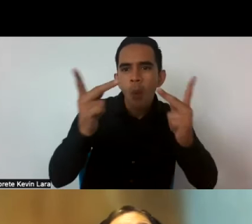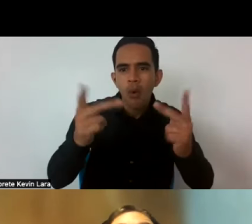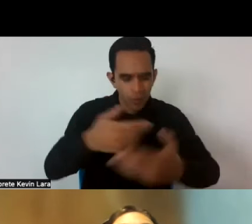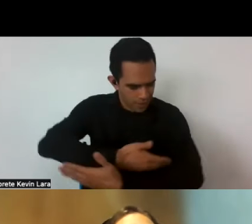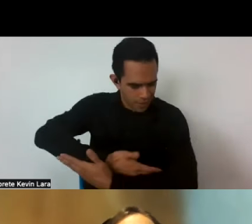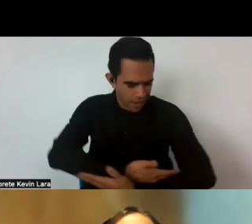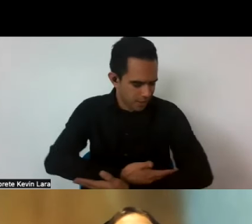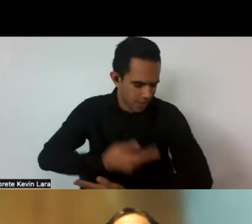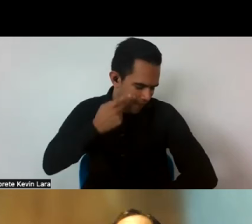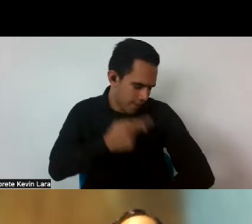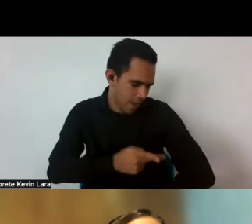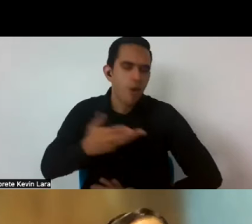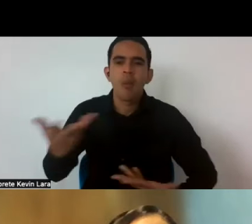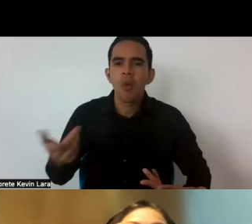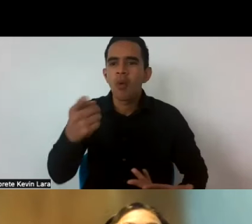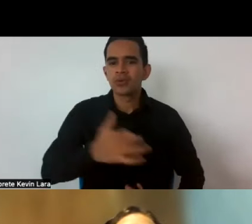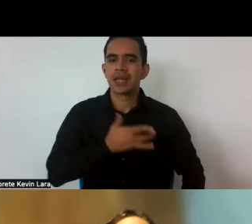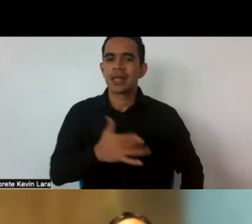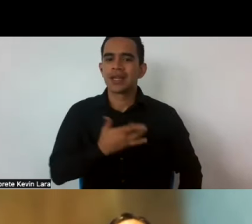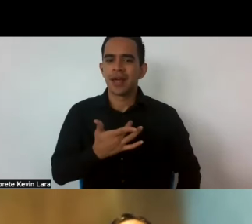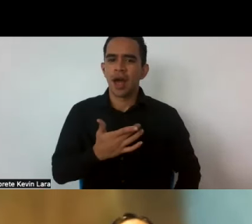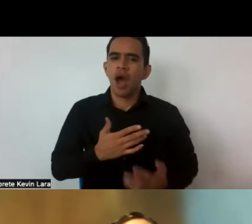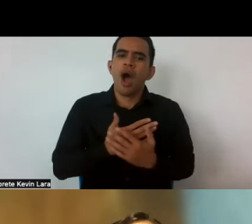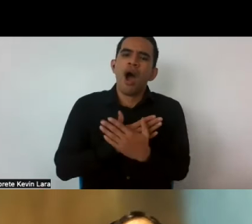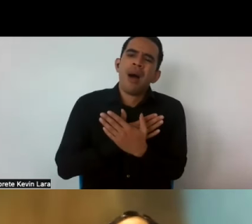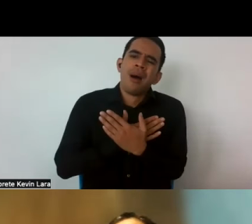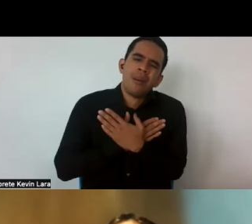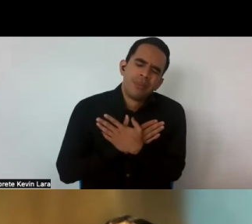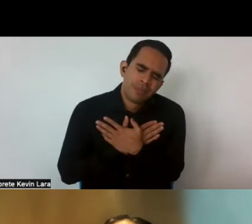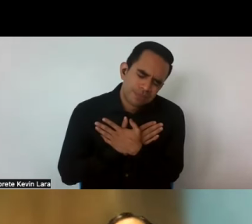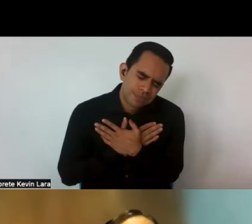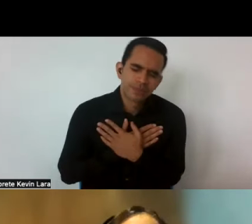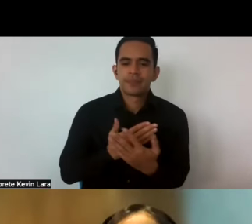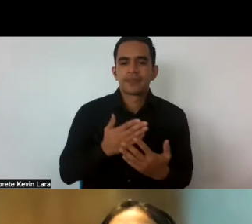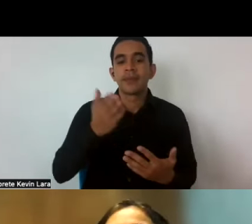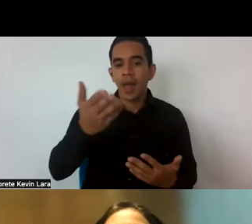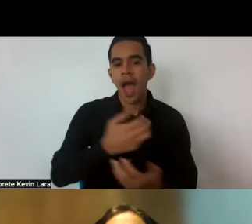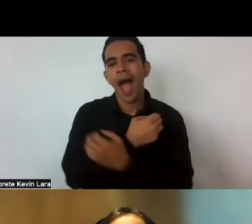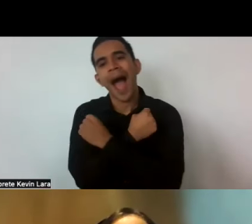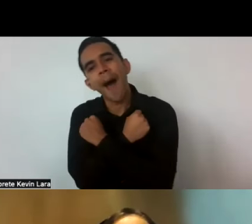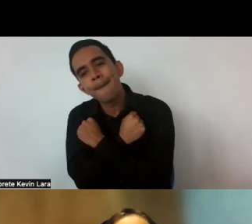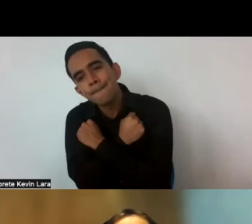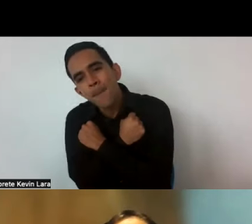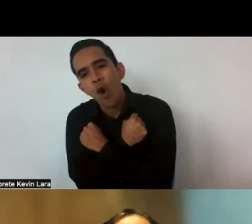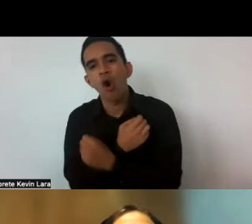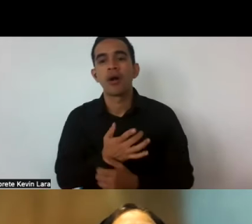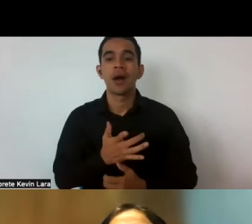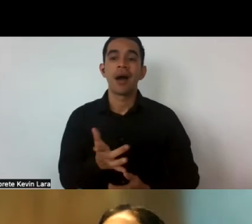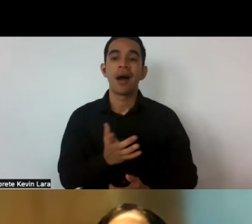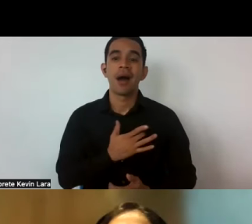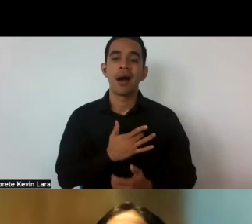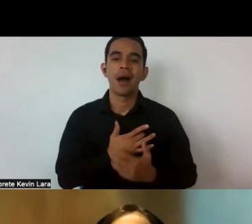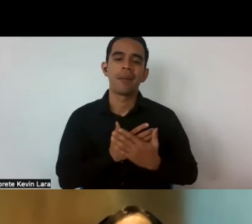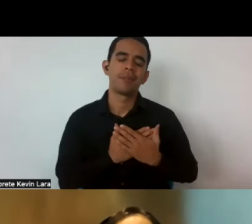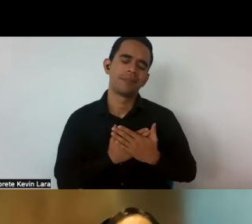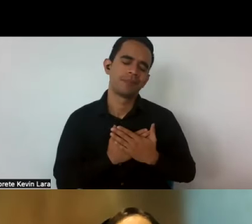Dulzura. pensamientos, me encanta, Claudia, ternura, muy bien, Iris, amor, ternura. Sensibilidad. ¿Qué más? ¿Qué